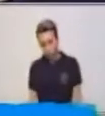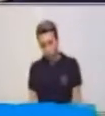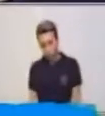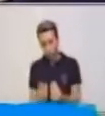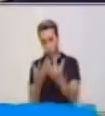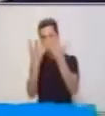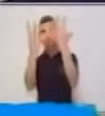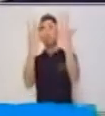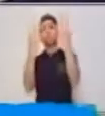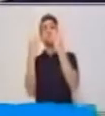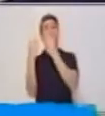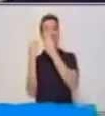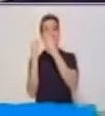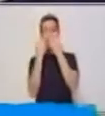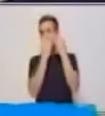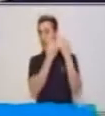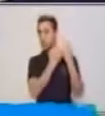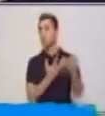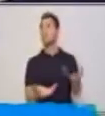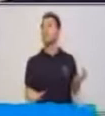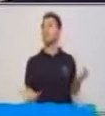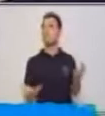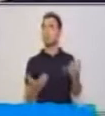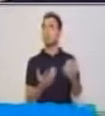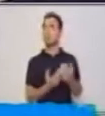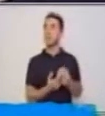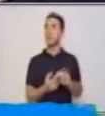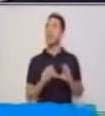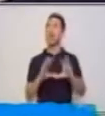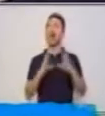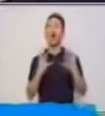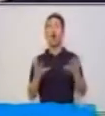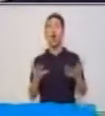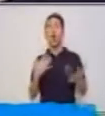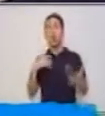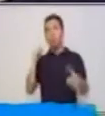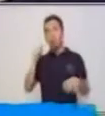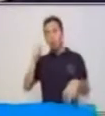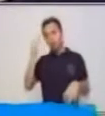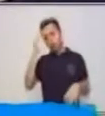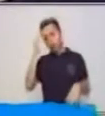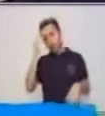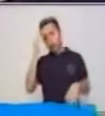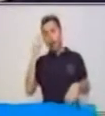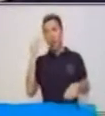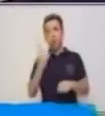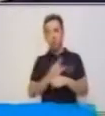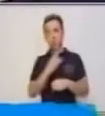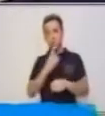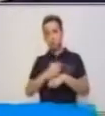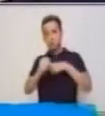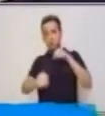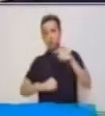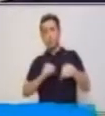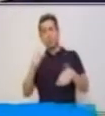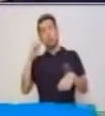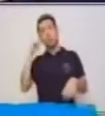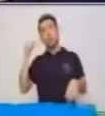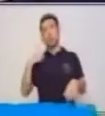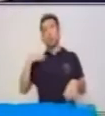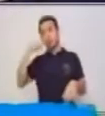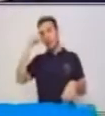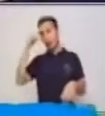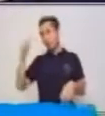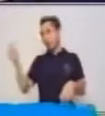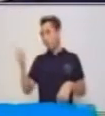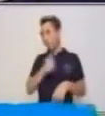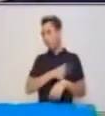cómo es saber usar una bicicleta para ir de su trabajo a su casa todos los días.